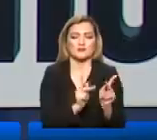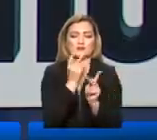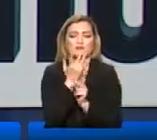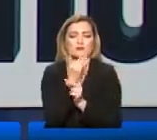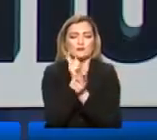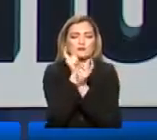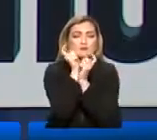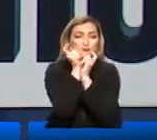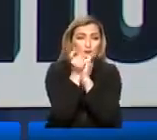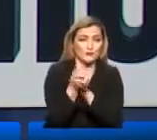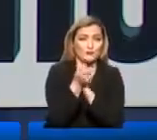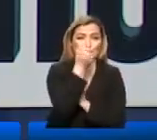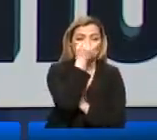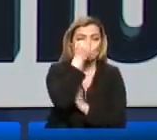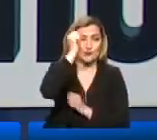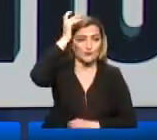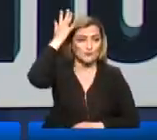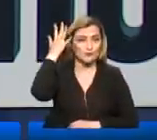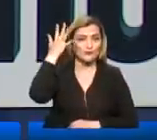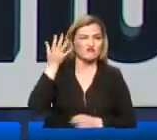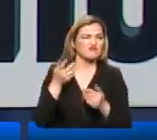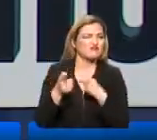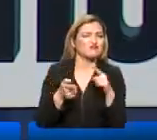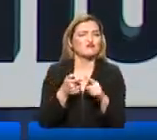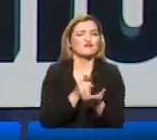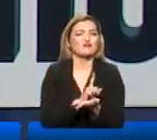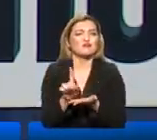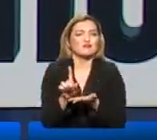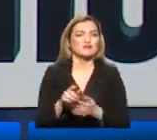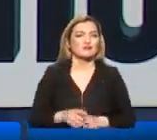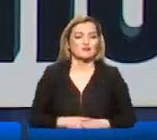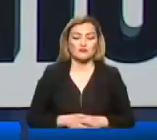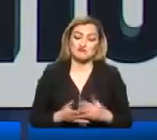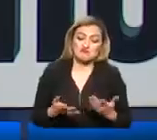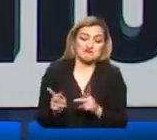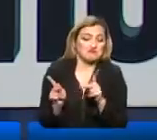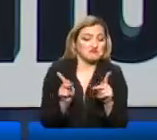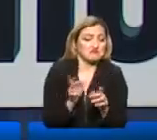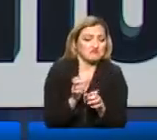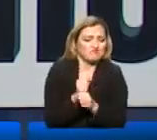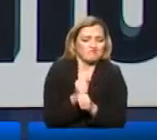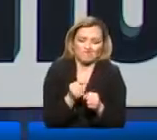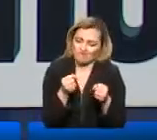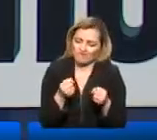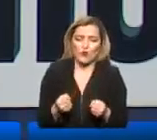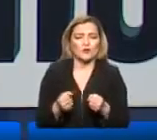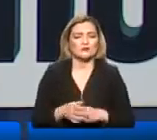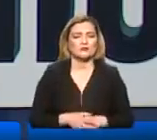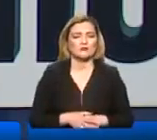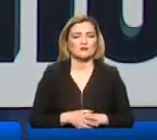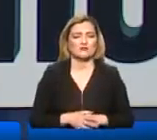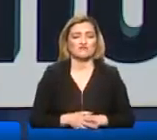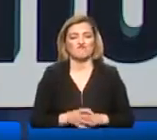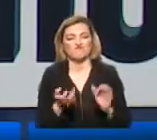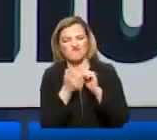de semáforo de rojo a amarillo esta semana. Planean hacerlo con medidas restrictivas de seguridad en medio de algunas